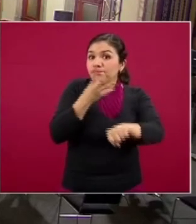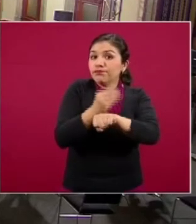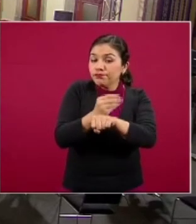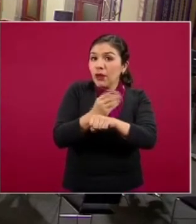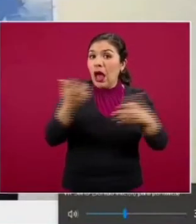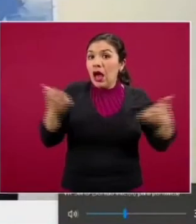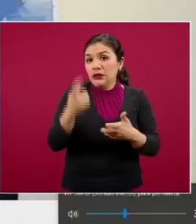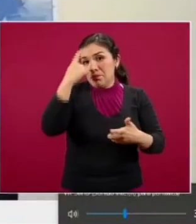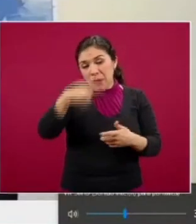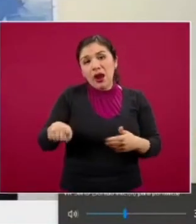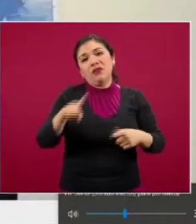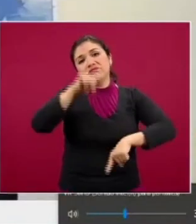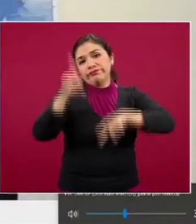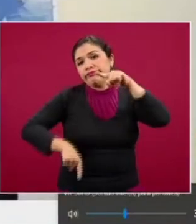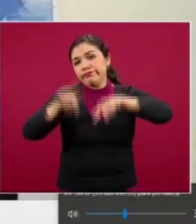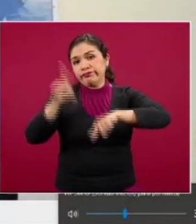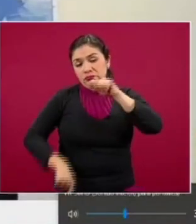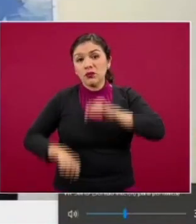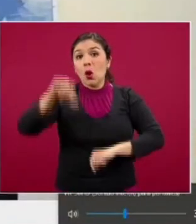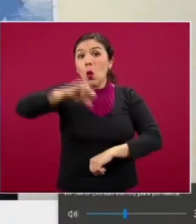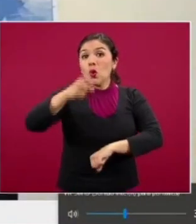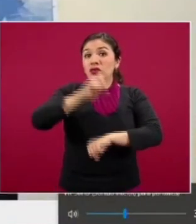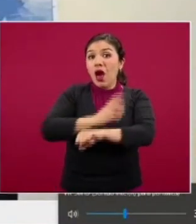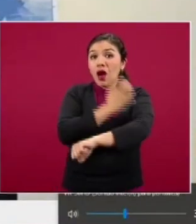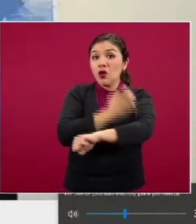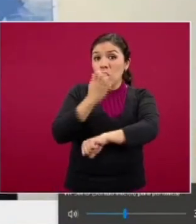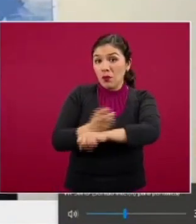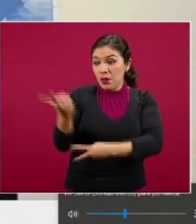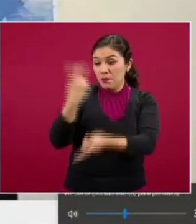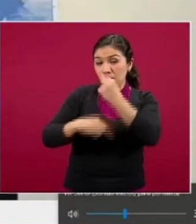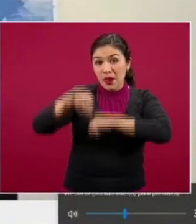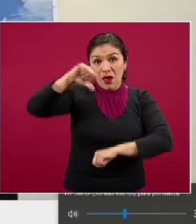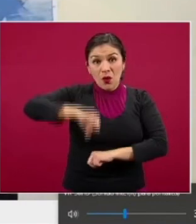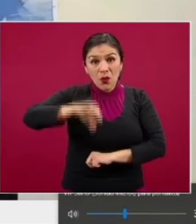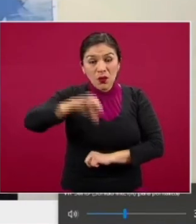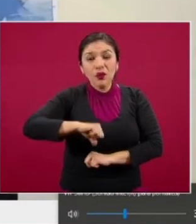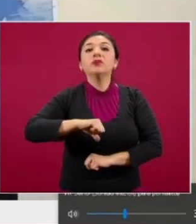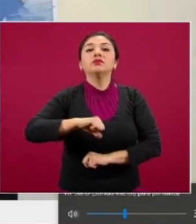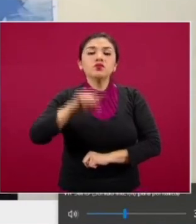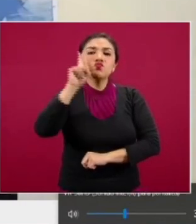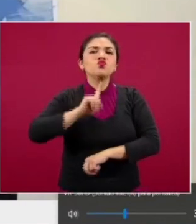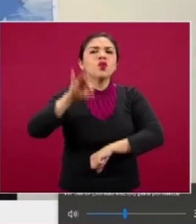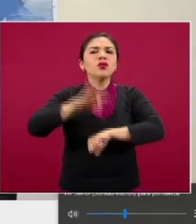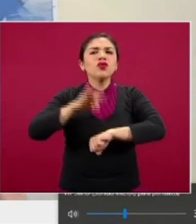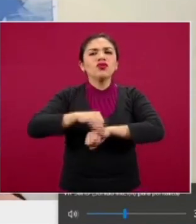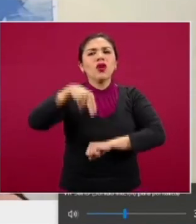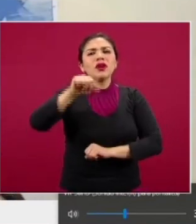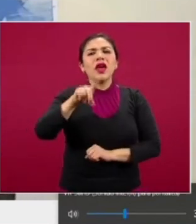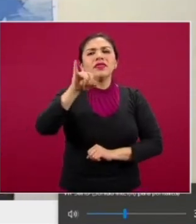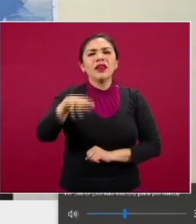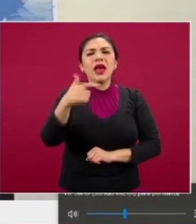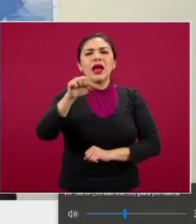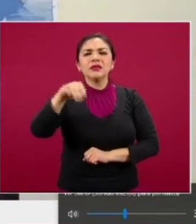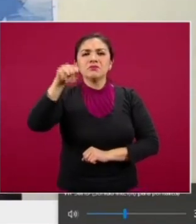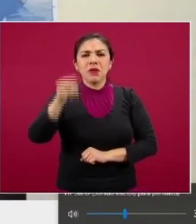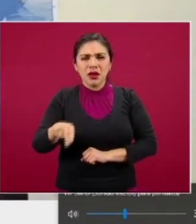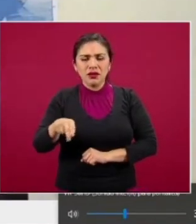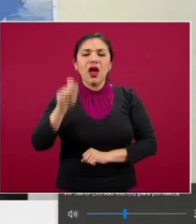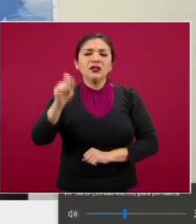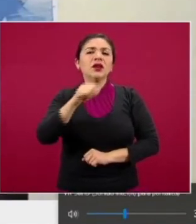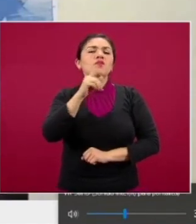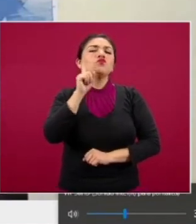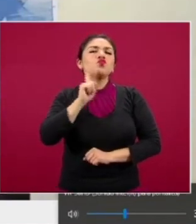para solventarla. Hoy nos acompañan aquí en la conferencia vespertina la doctora Nadine Gassman Silverman, quien